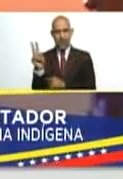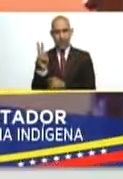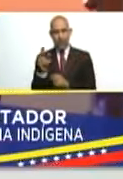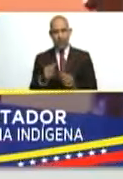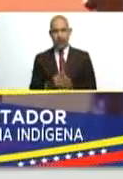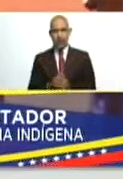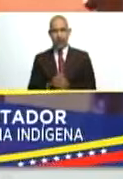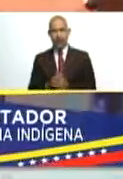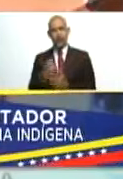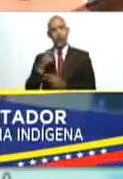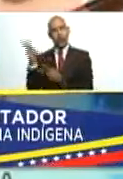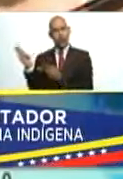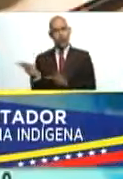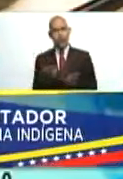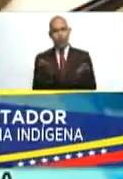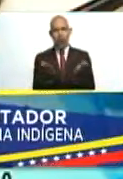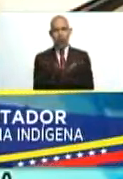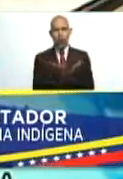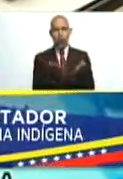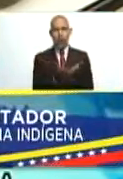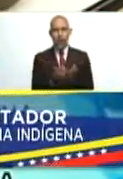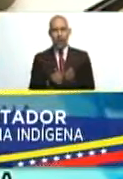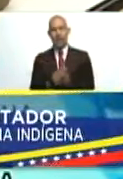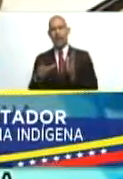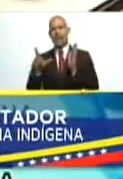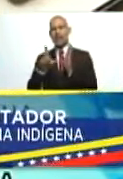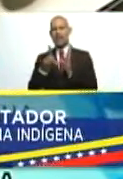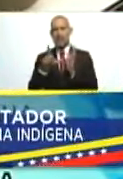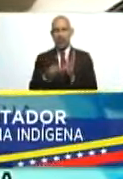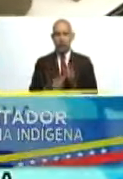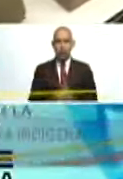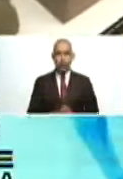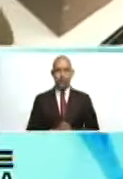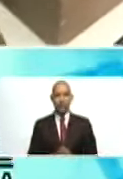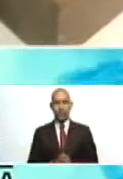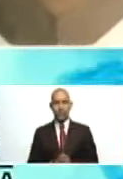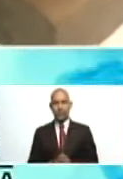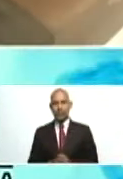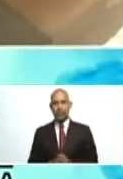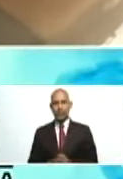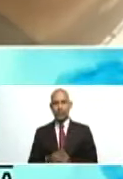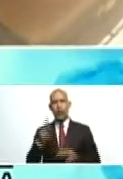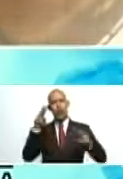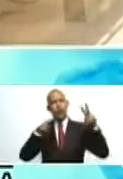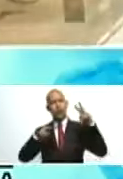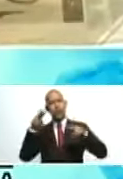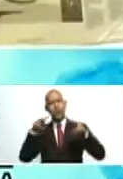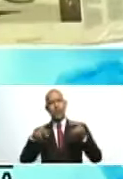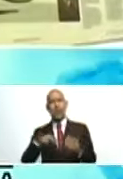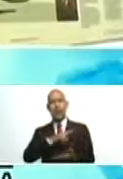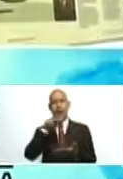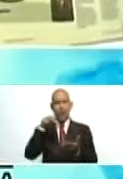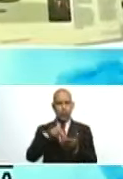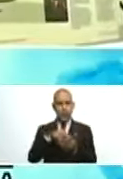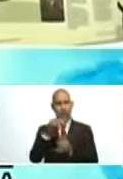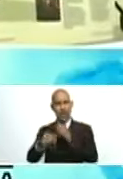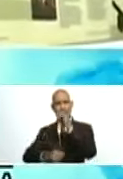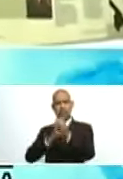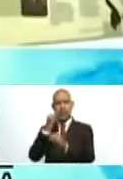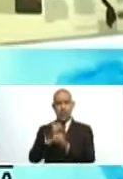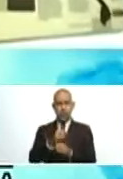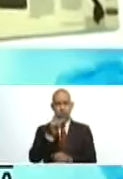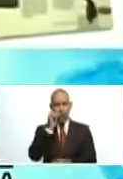invito a las escuelas, a los liceos, a los turistas nacionales, turistas